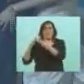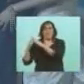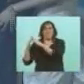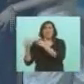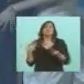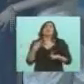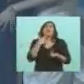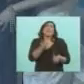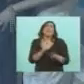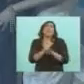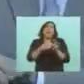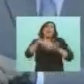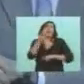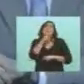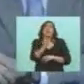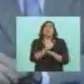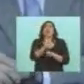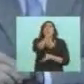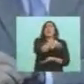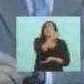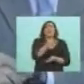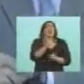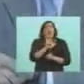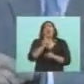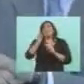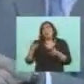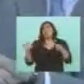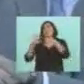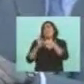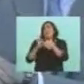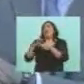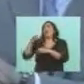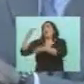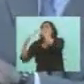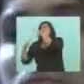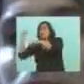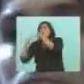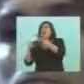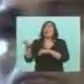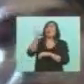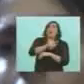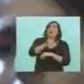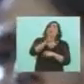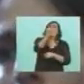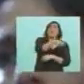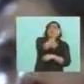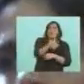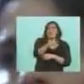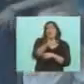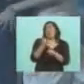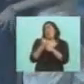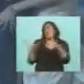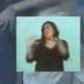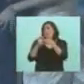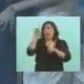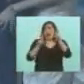Yo no digo desarrolladores inmobiliarios porque por un lado pueden estar las constructoras y por otro lado pueden estar los que fondeen a esas constructoras para poder hacerlo.